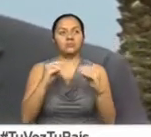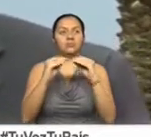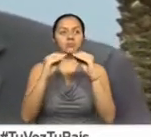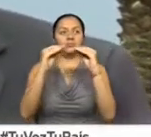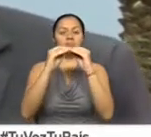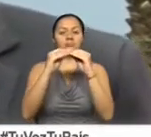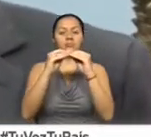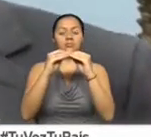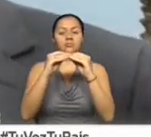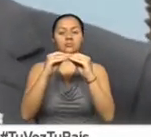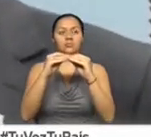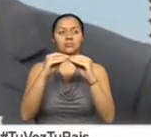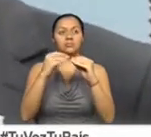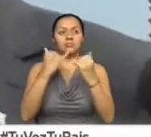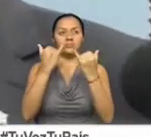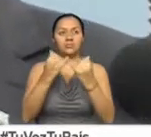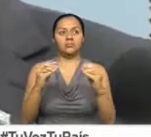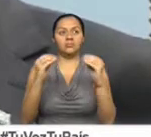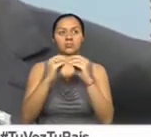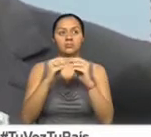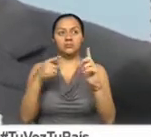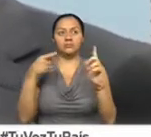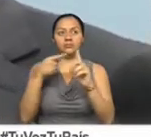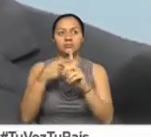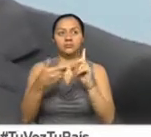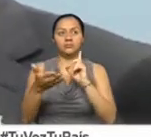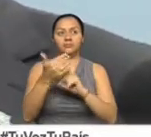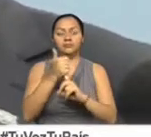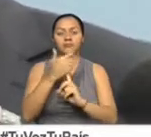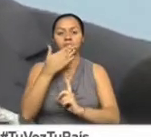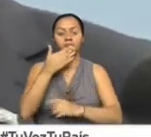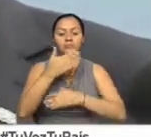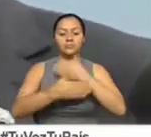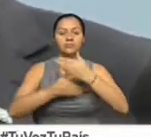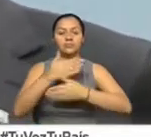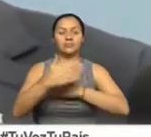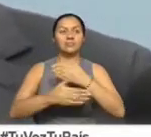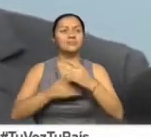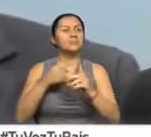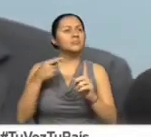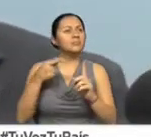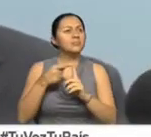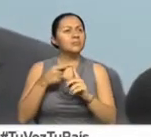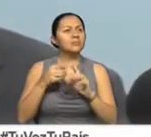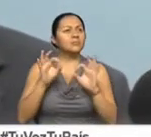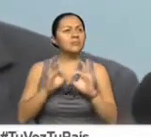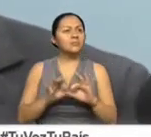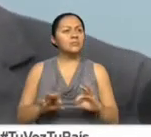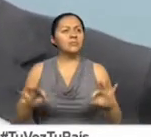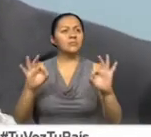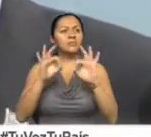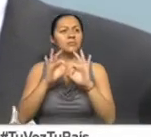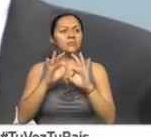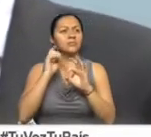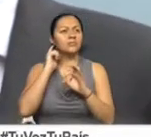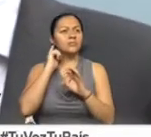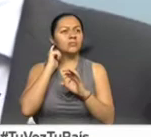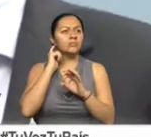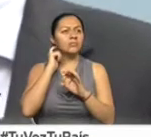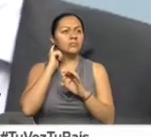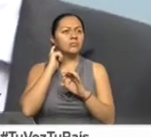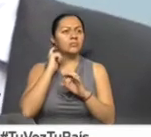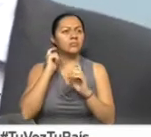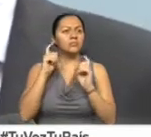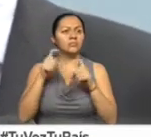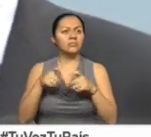Revolución Ciudadana hemos hecho ejecutado en los dos gobiernos. En lo que va del 2017 ya